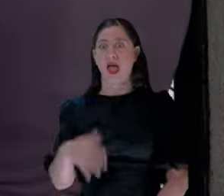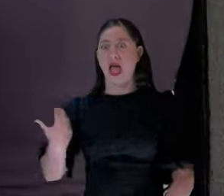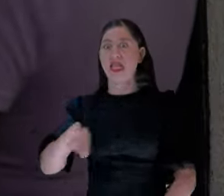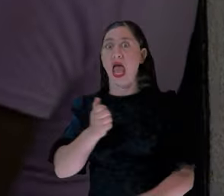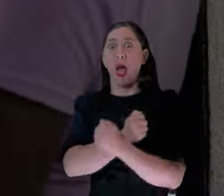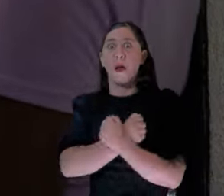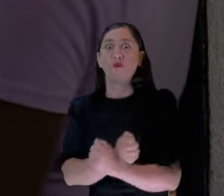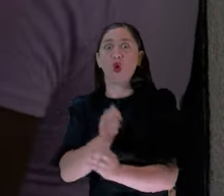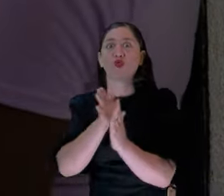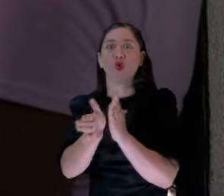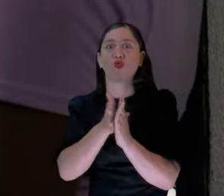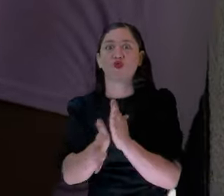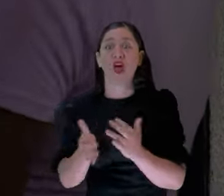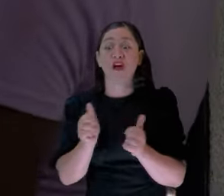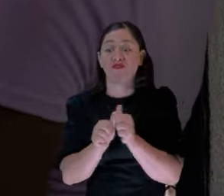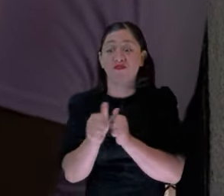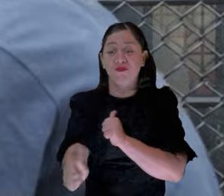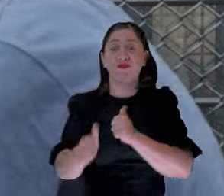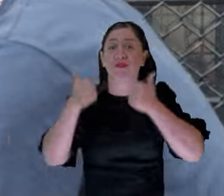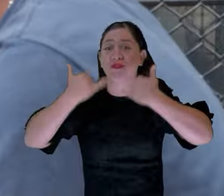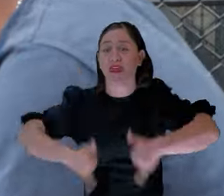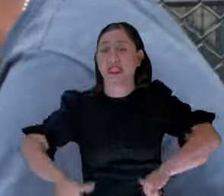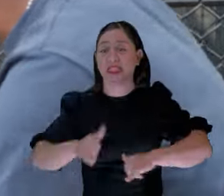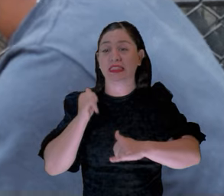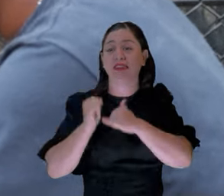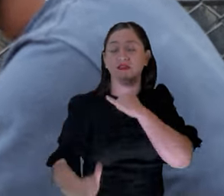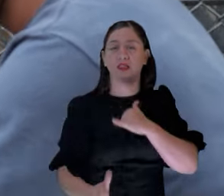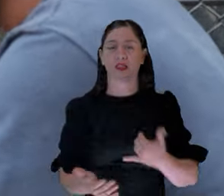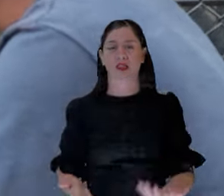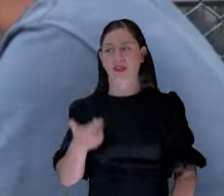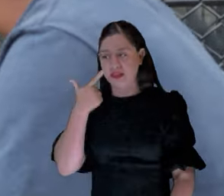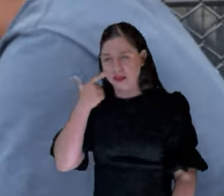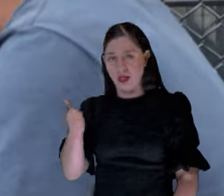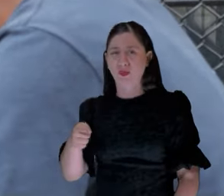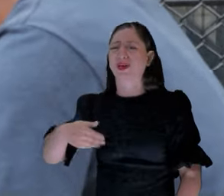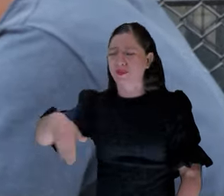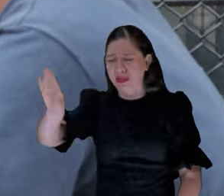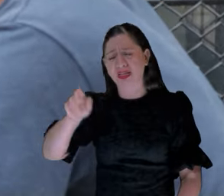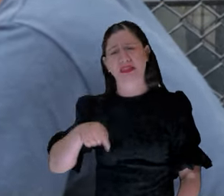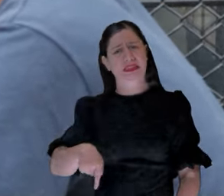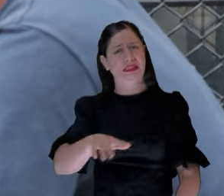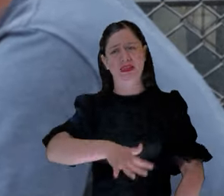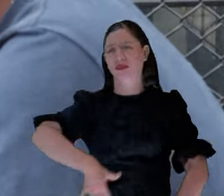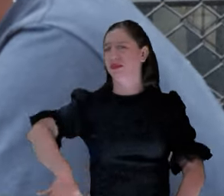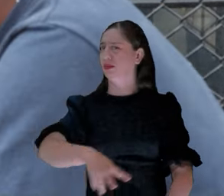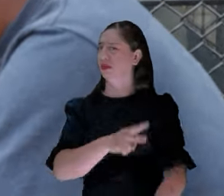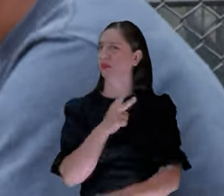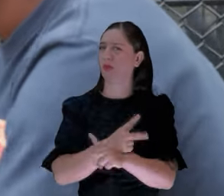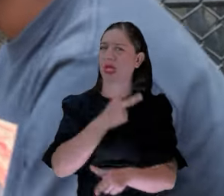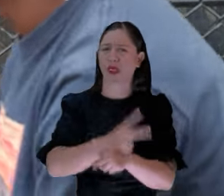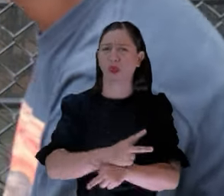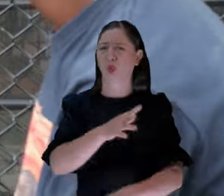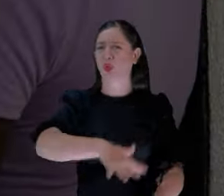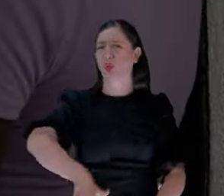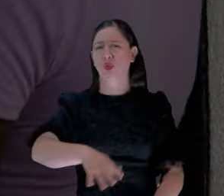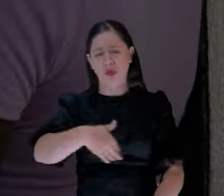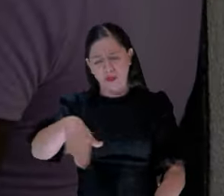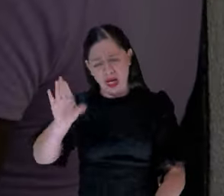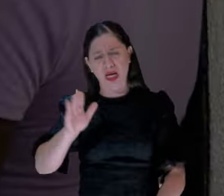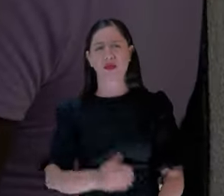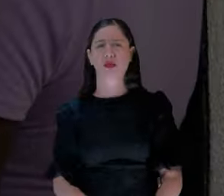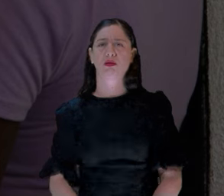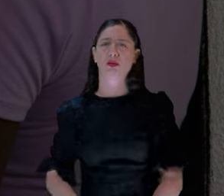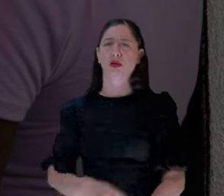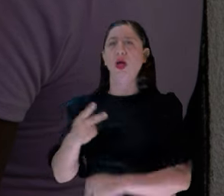¿ya? Ay, amor, mira que pasamos a la final del concurso. ¡Qué chévere, mami! Sí. Pero andate que uno puede estar por acá, eso está muy peligroso.